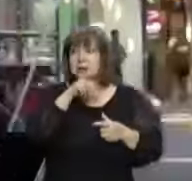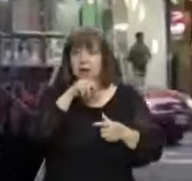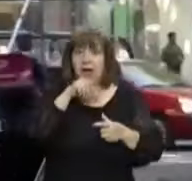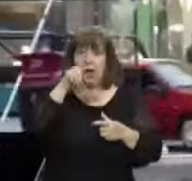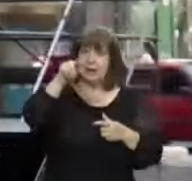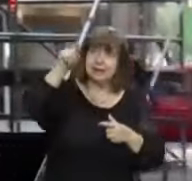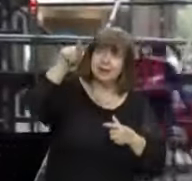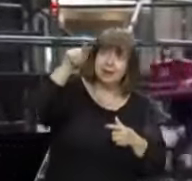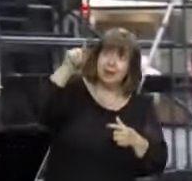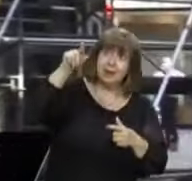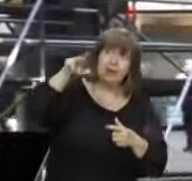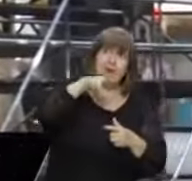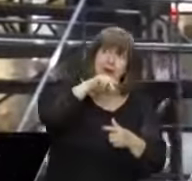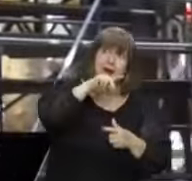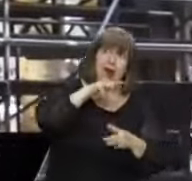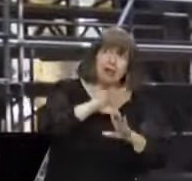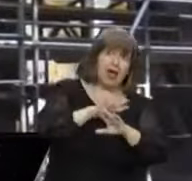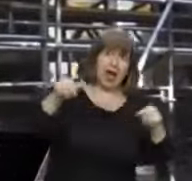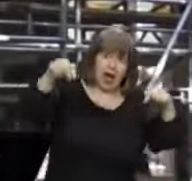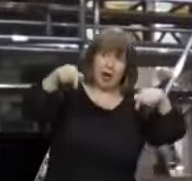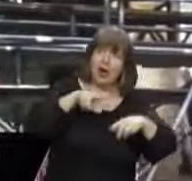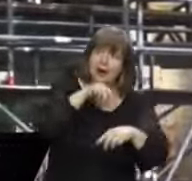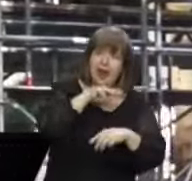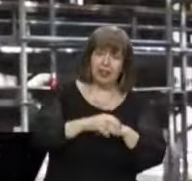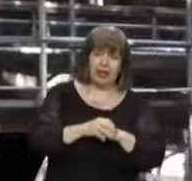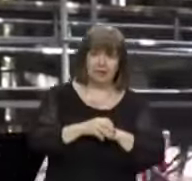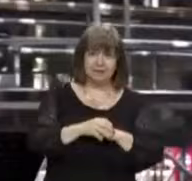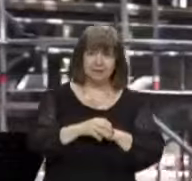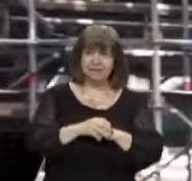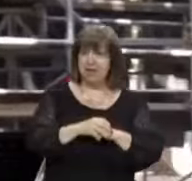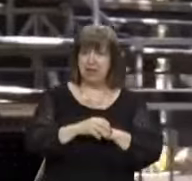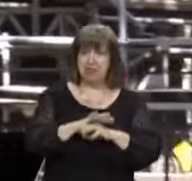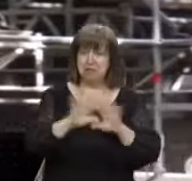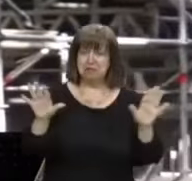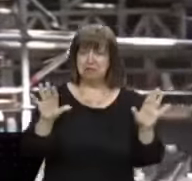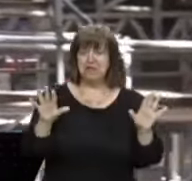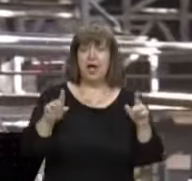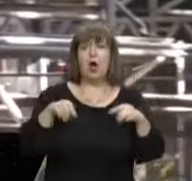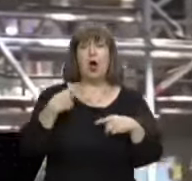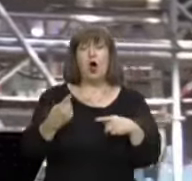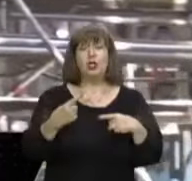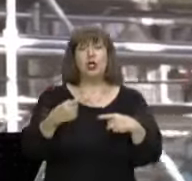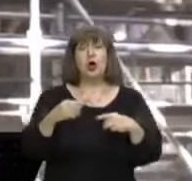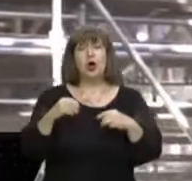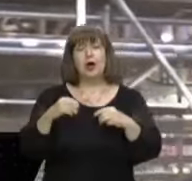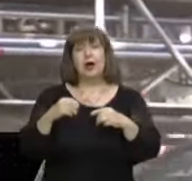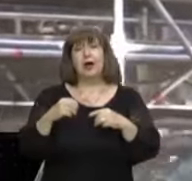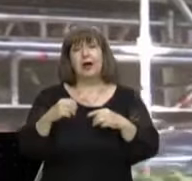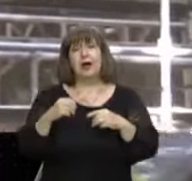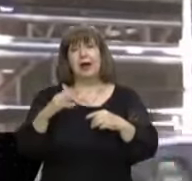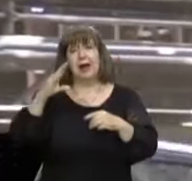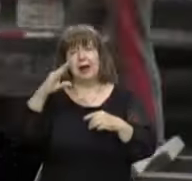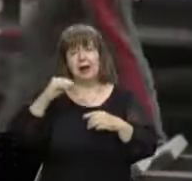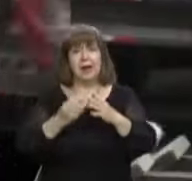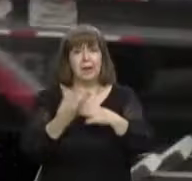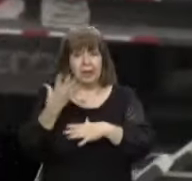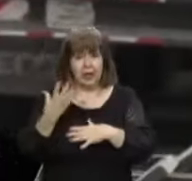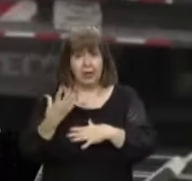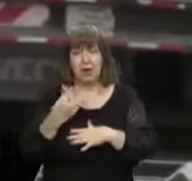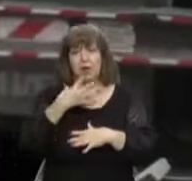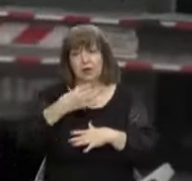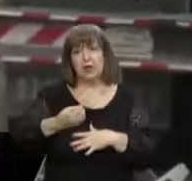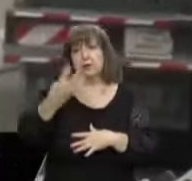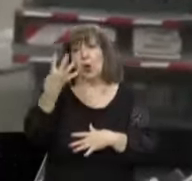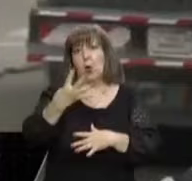palco que ven ahí está, no va a estar. Bien, no, y el otro es el que yo mencionaba, que es el, exacto, del carrusel. En realidad son 4 módulos